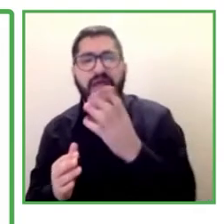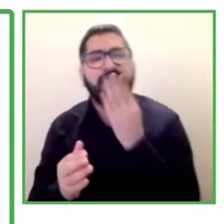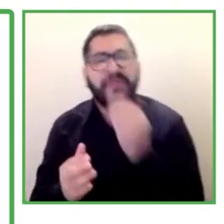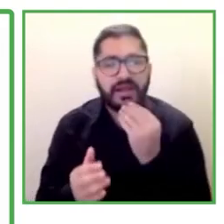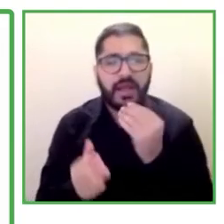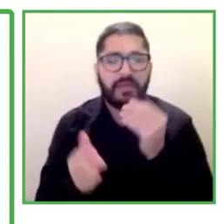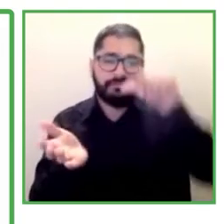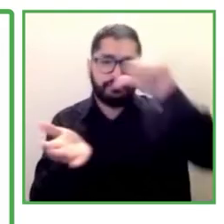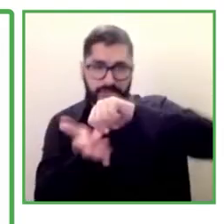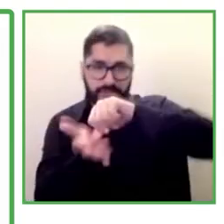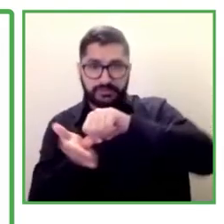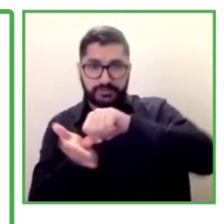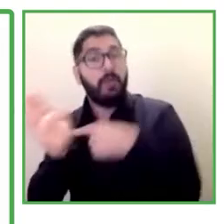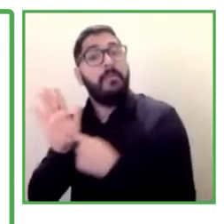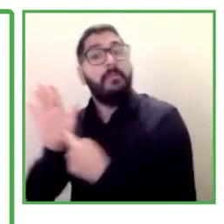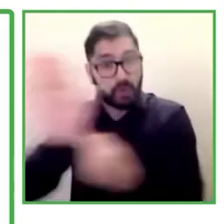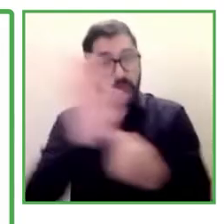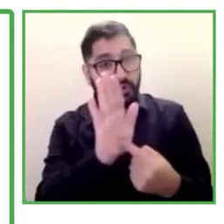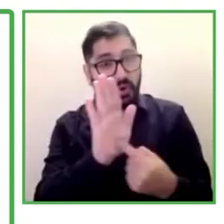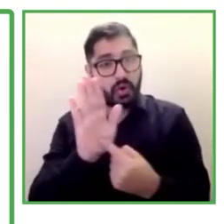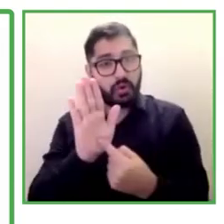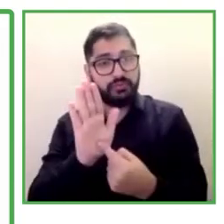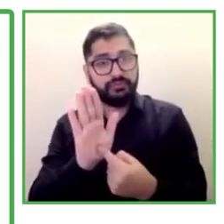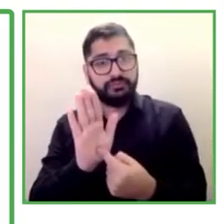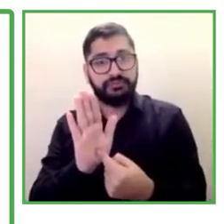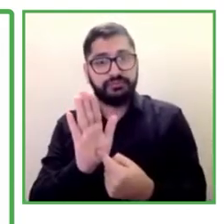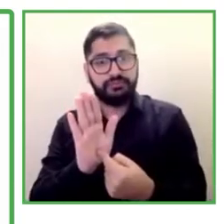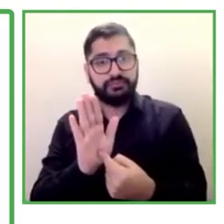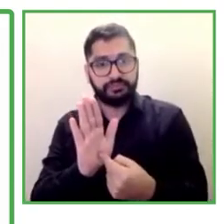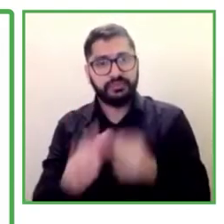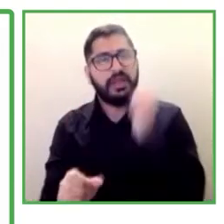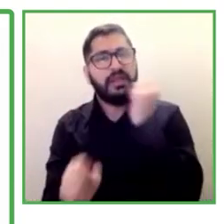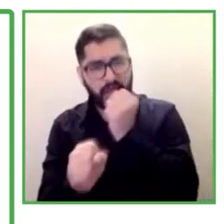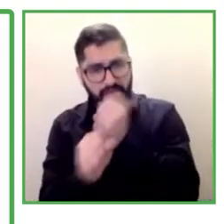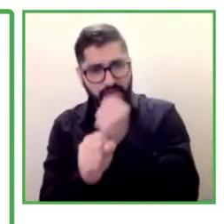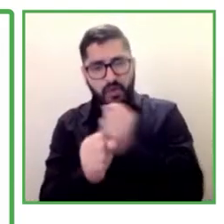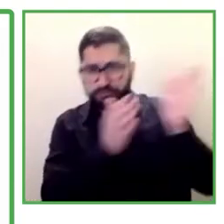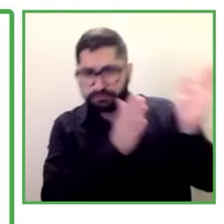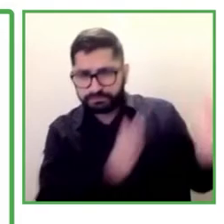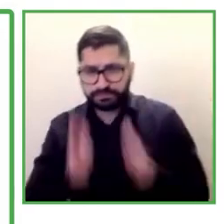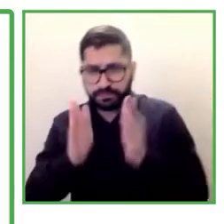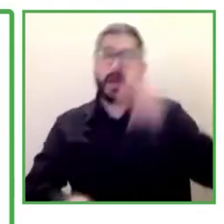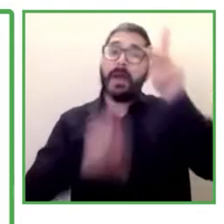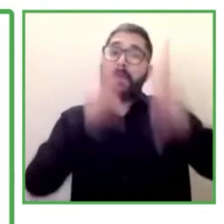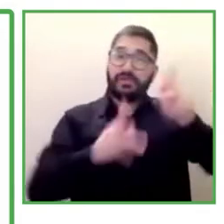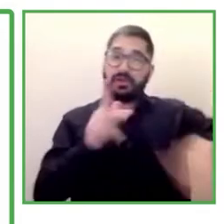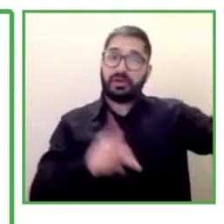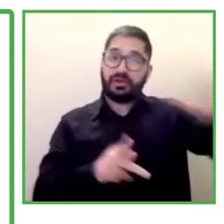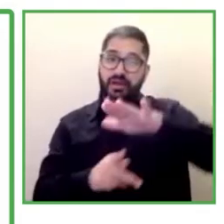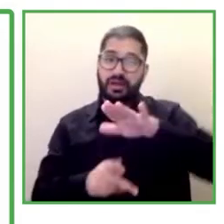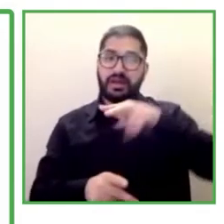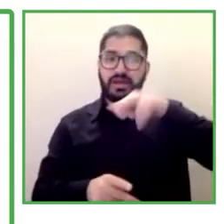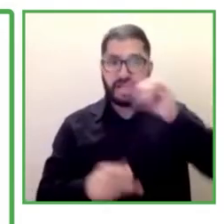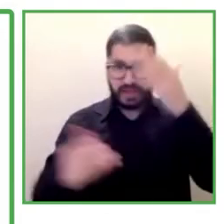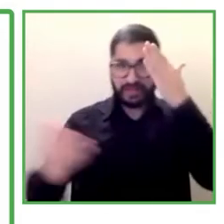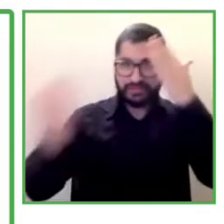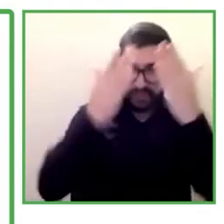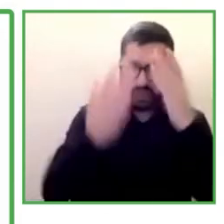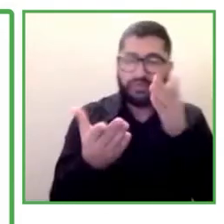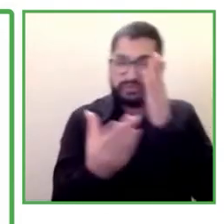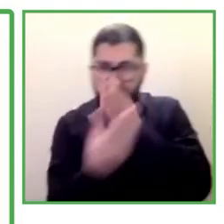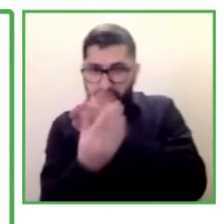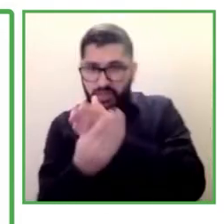personas neurodiversas. Con alianzas virtuosas como esta, impulsamos día a día la innovación para mejorar las